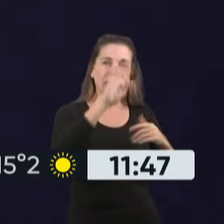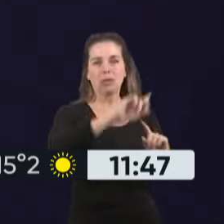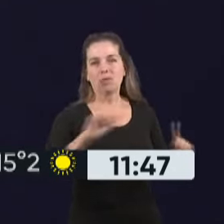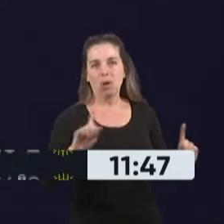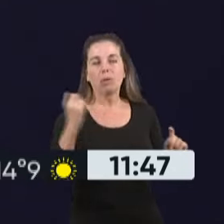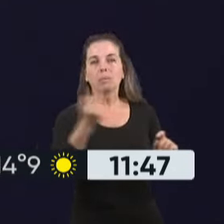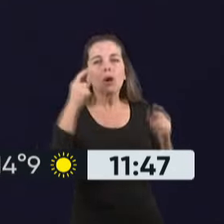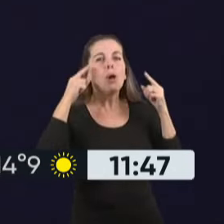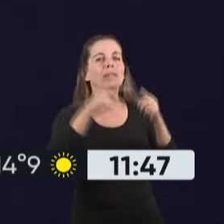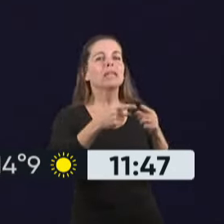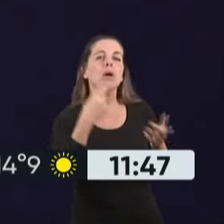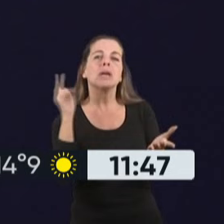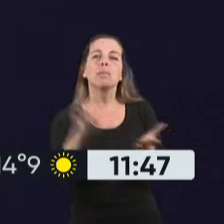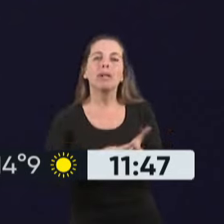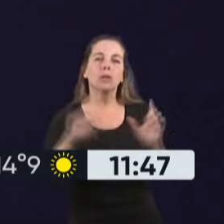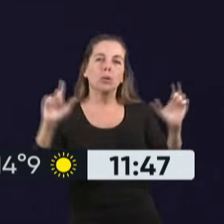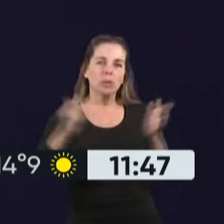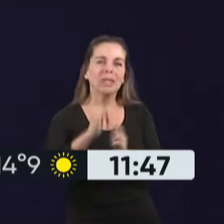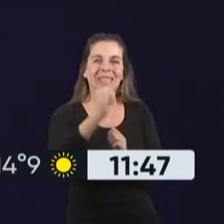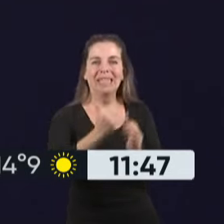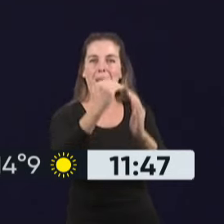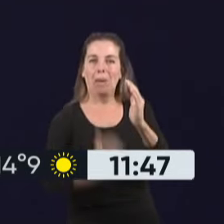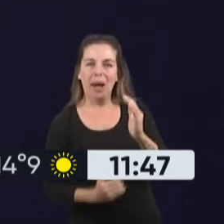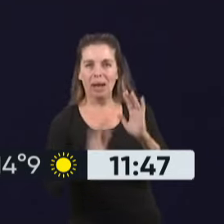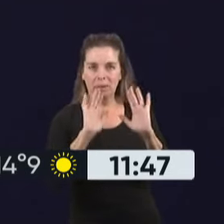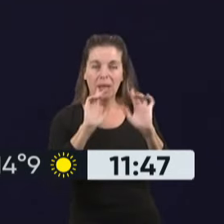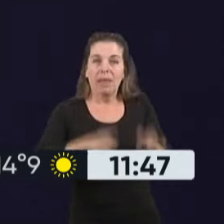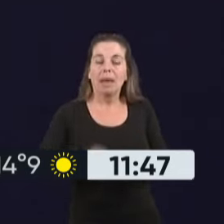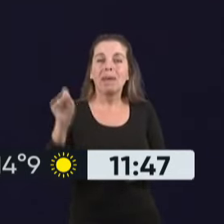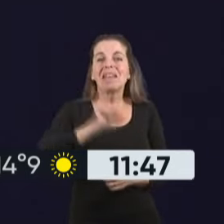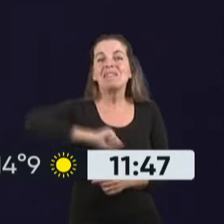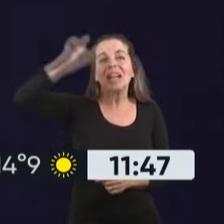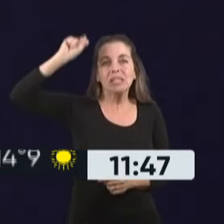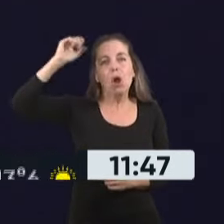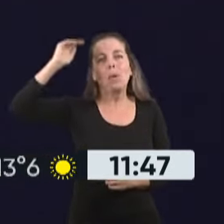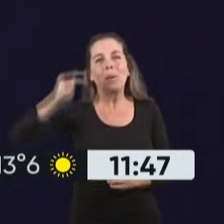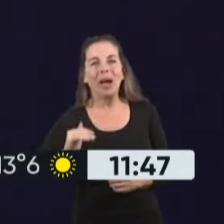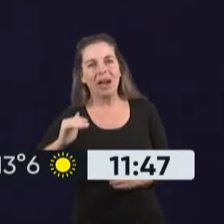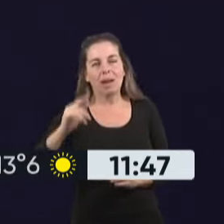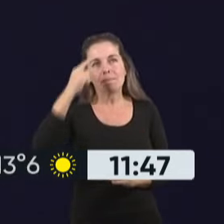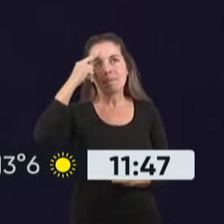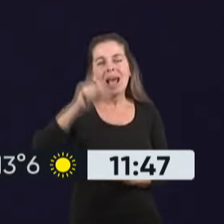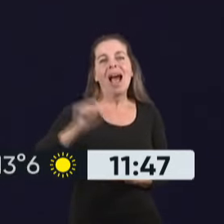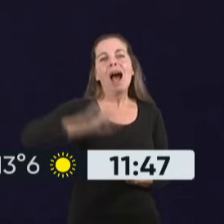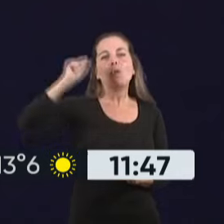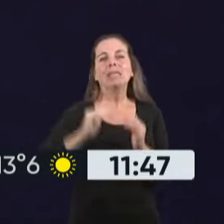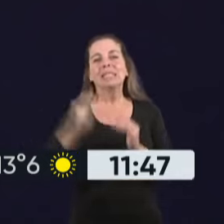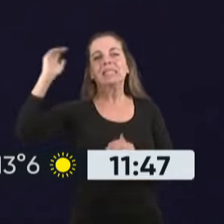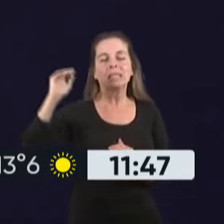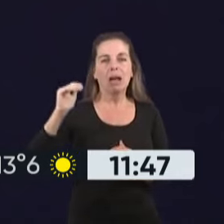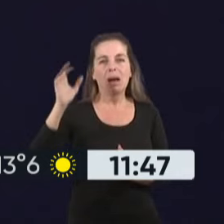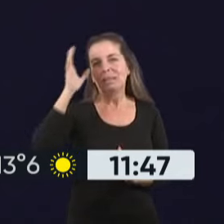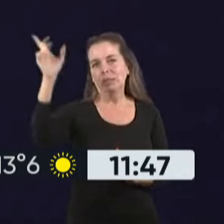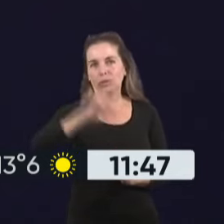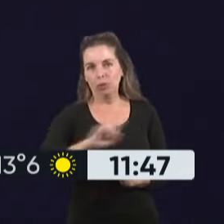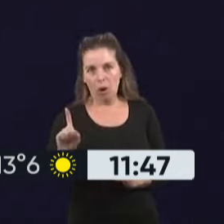no subirlos. Y nuestro objetivo es terminar con la inflación, no aumentarla. Y nuestro objetivo es efectivamente hacer